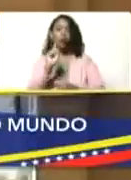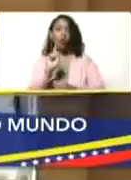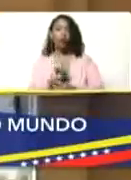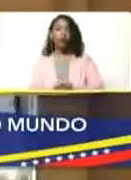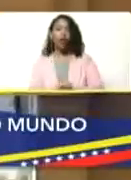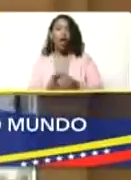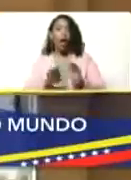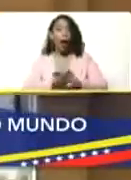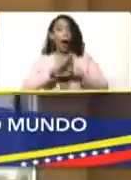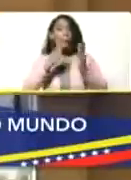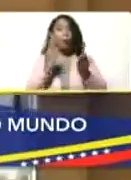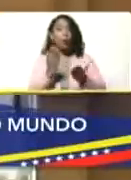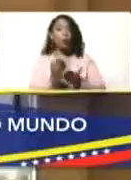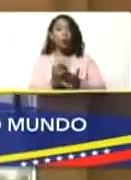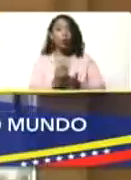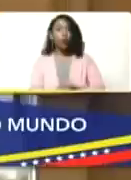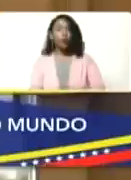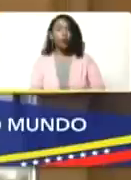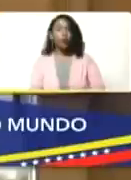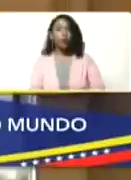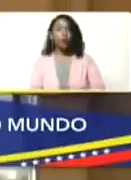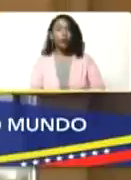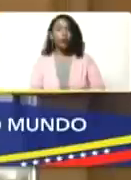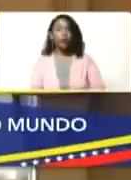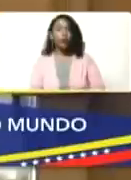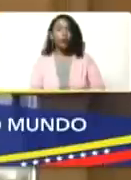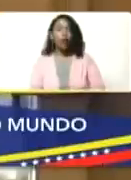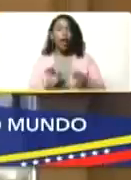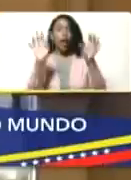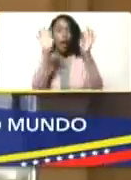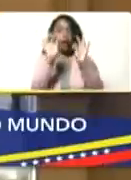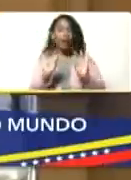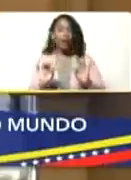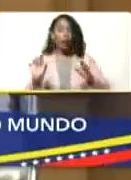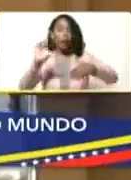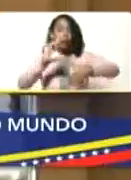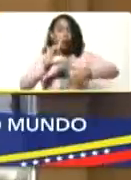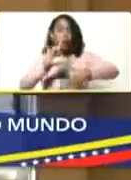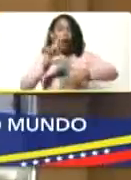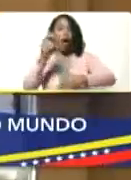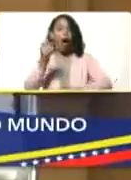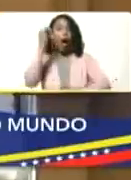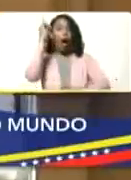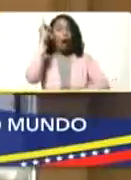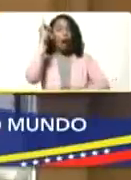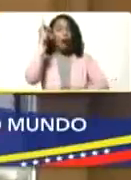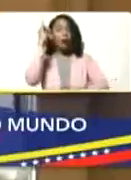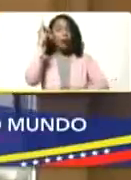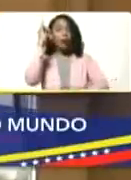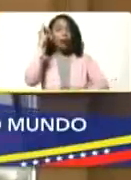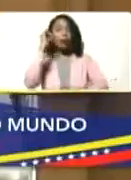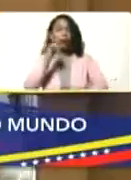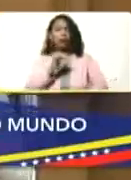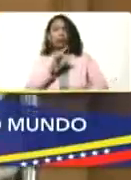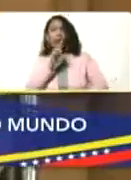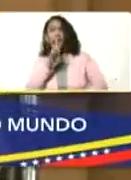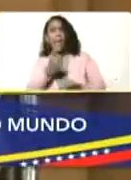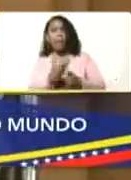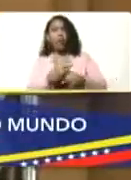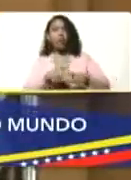El mundo hoy nos mira, en cierta forma América Latina, precisamente por la barbarie que